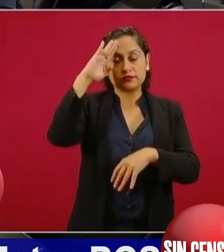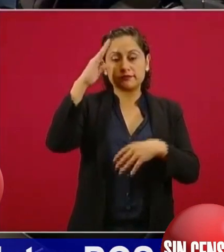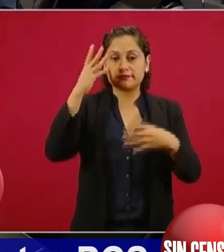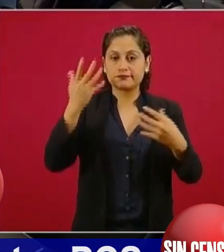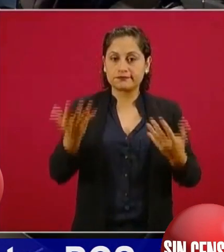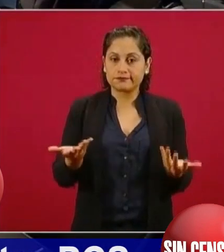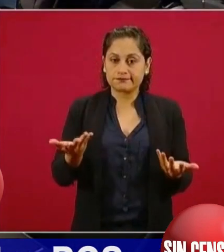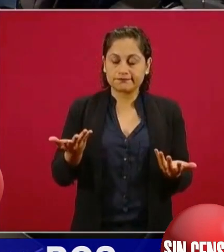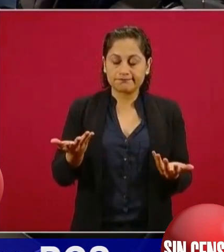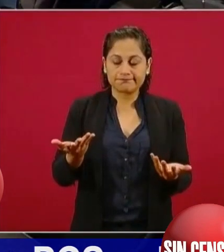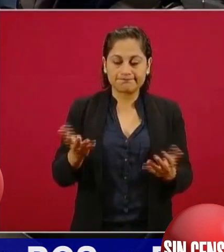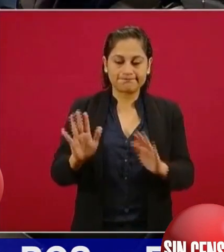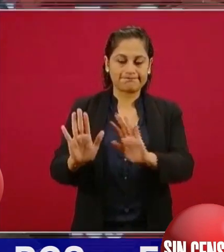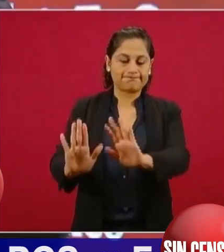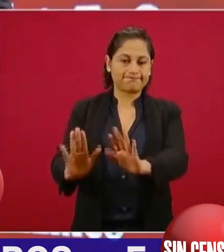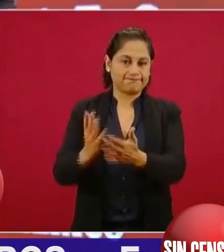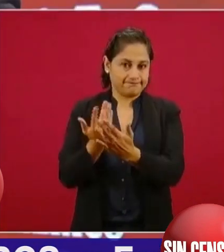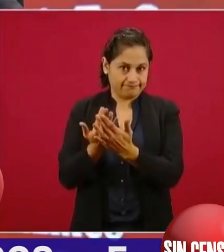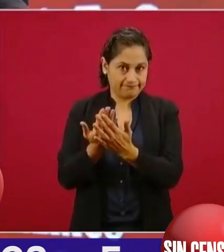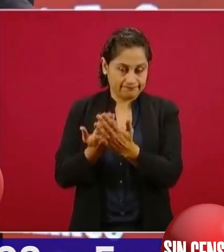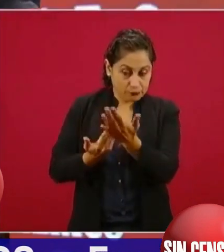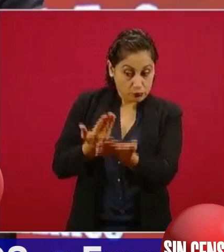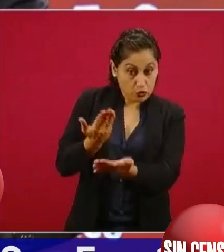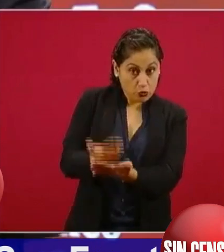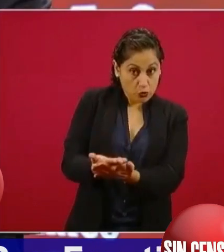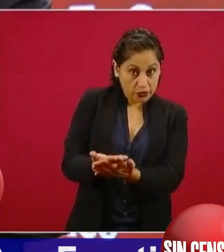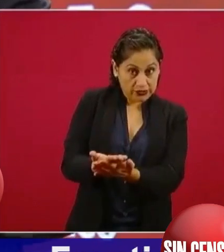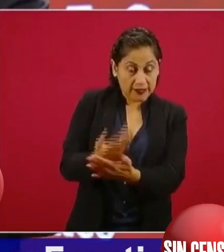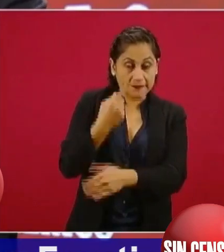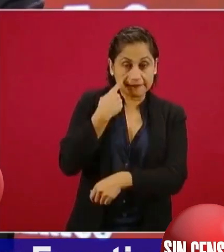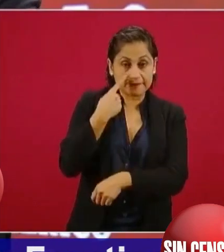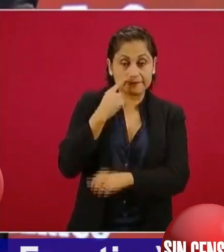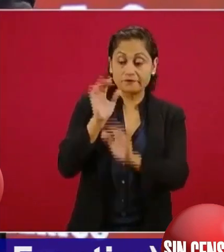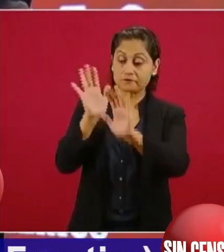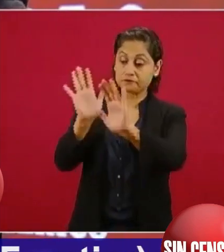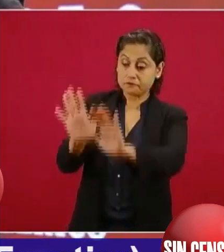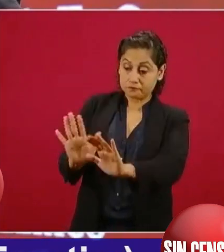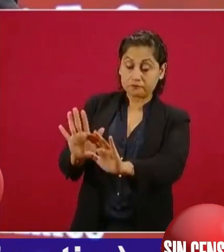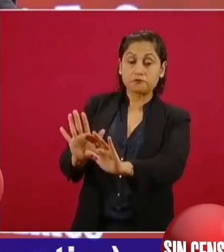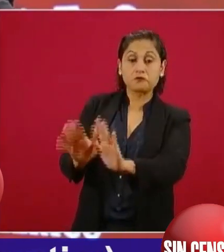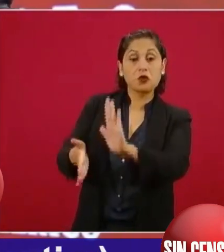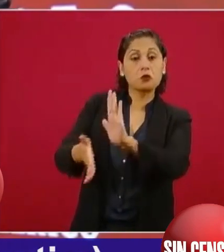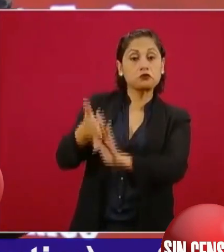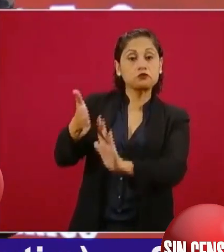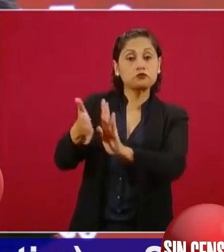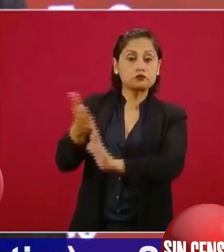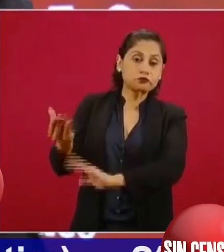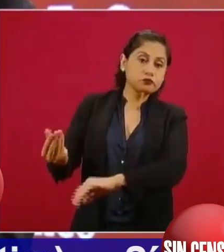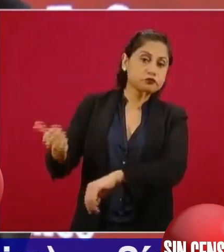dos posibilidades. Se hace el memorial,